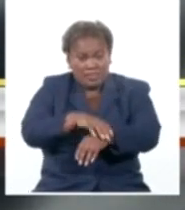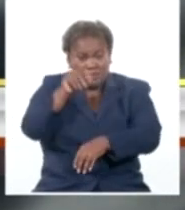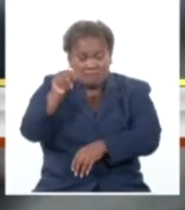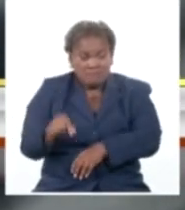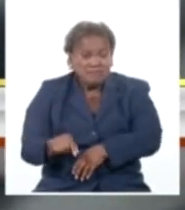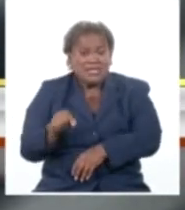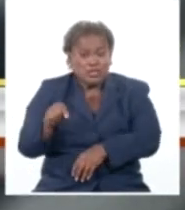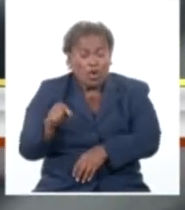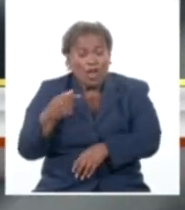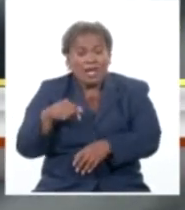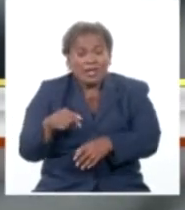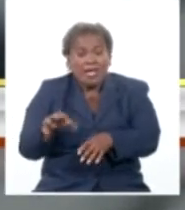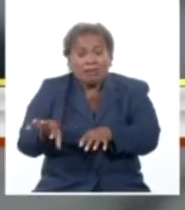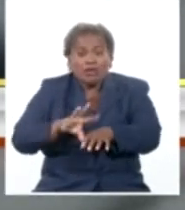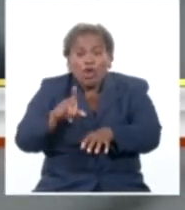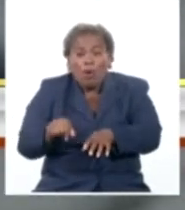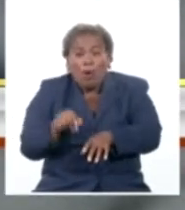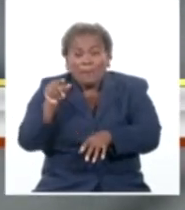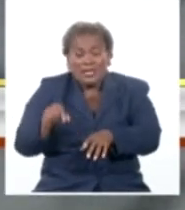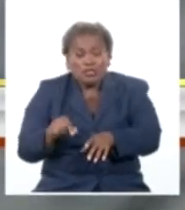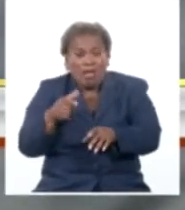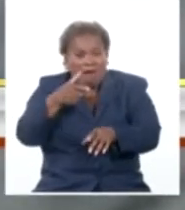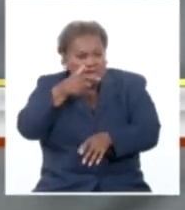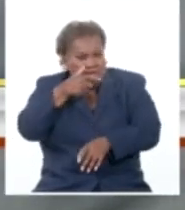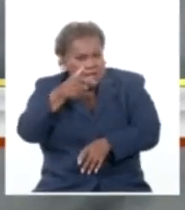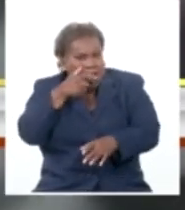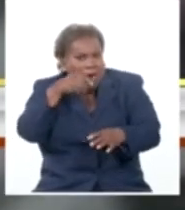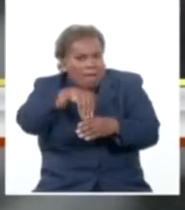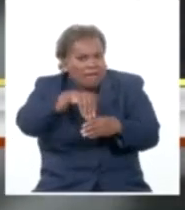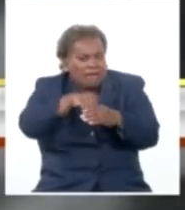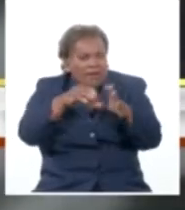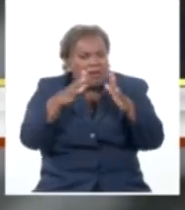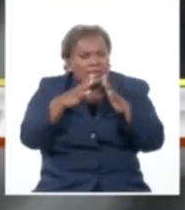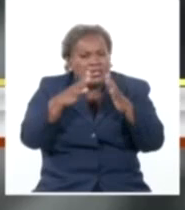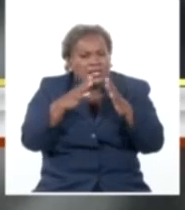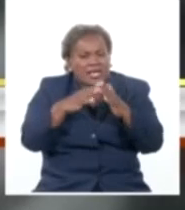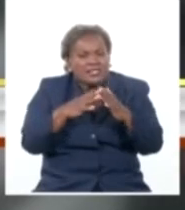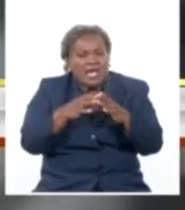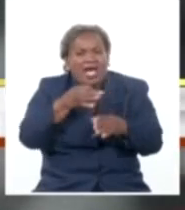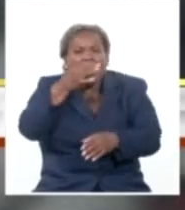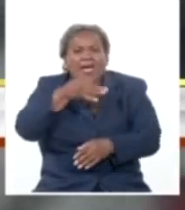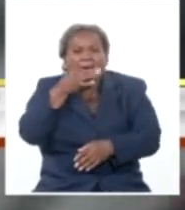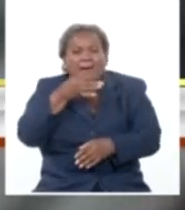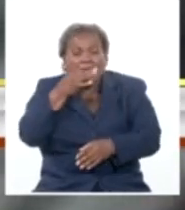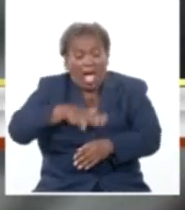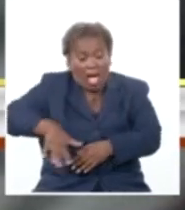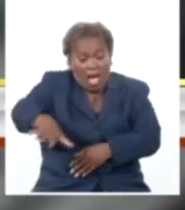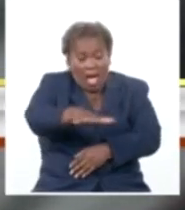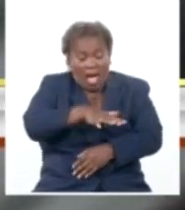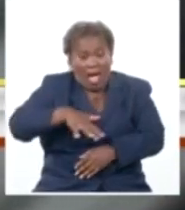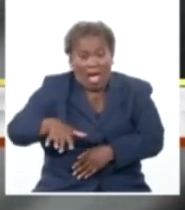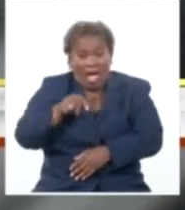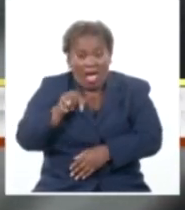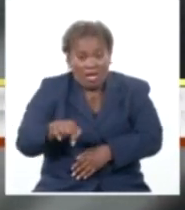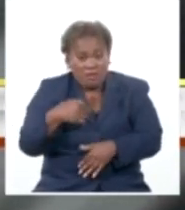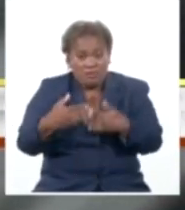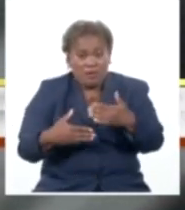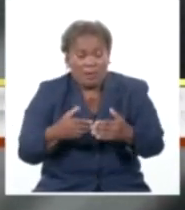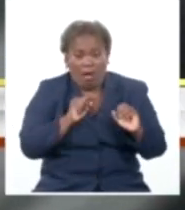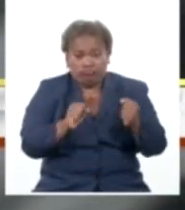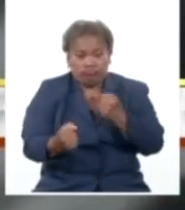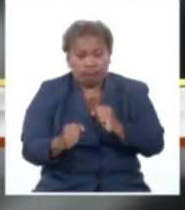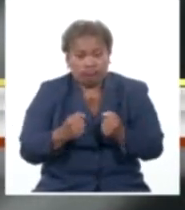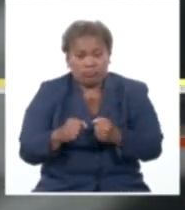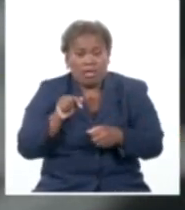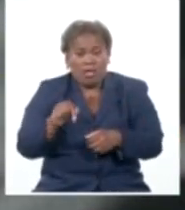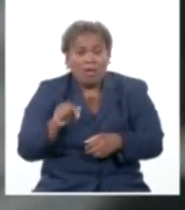mientras el sujeto vigilaba a los rehenes en una casa de seguridad. La prensa local refiere que el área donde se produjeron estos hechos está controlada por